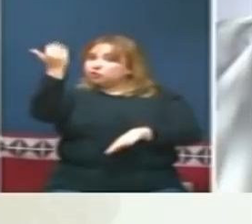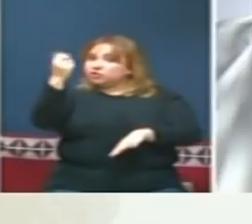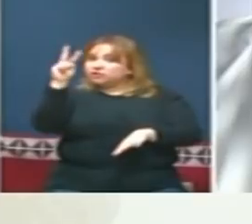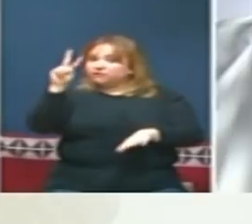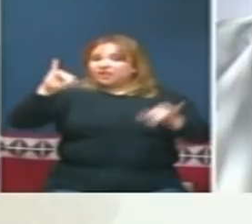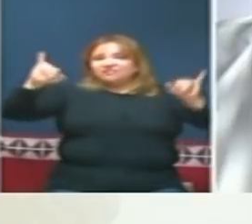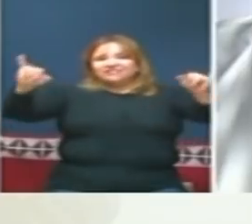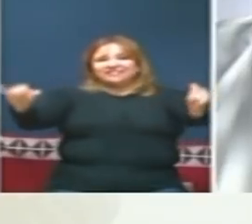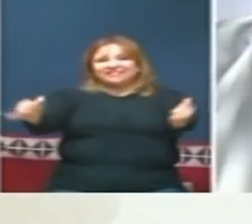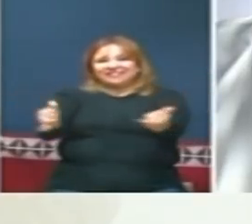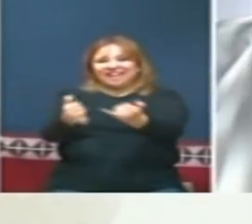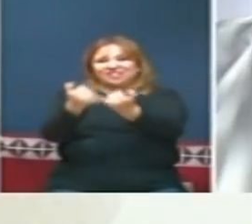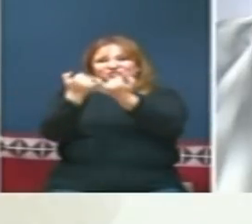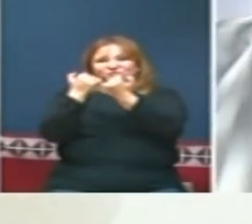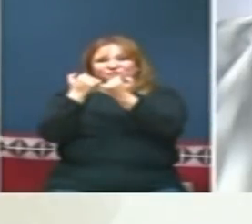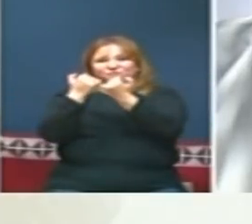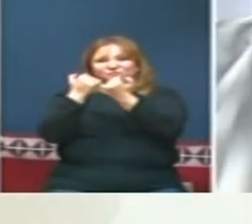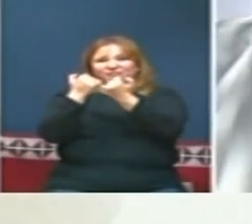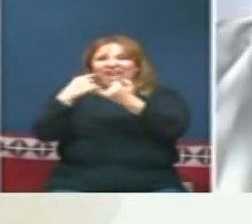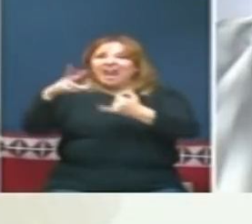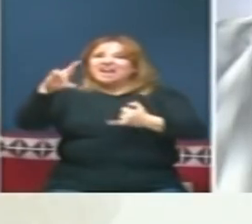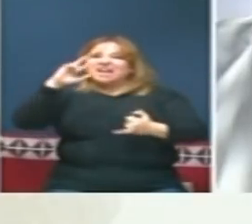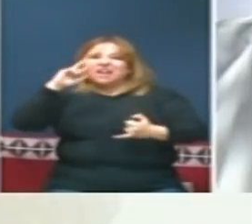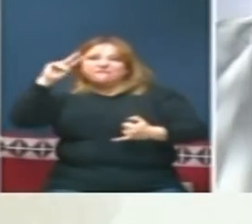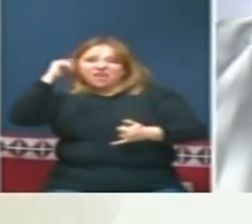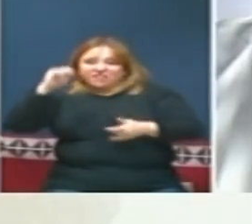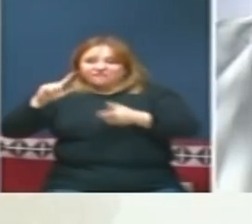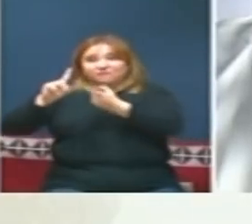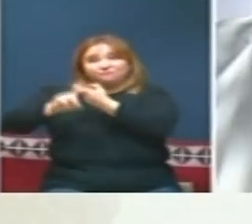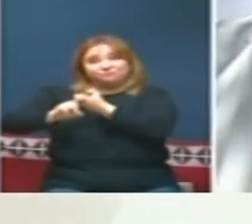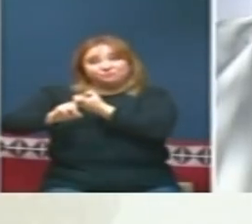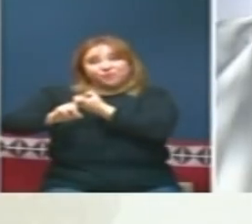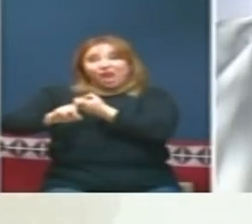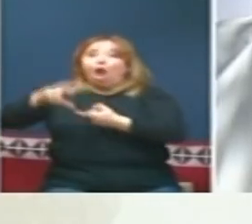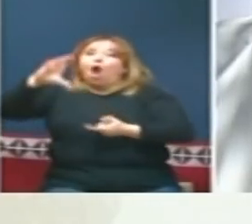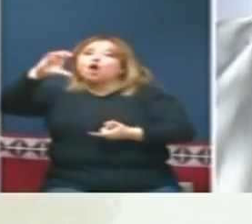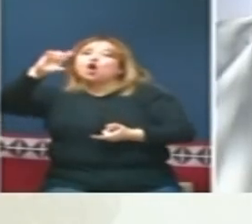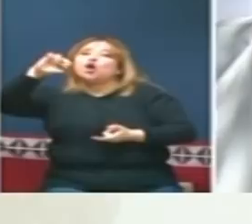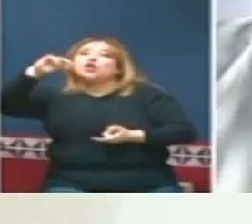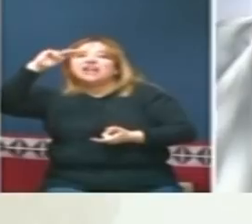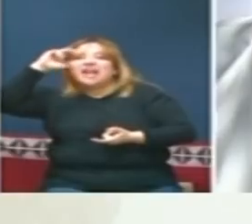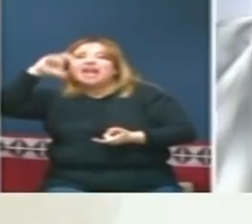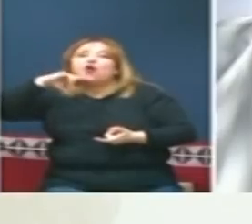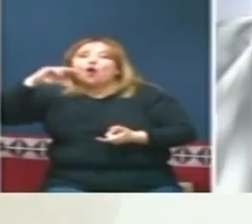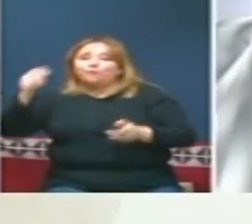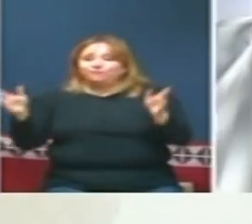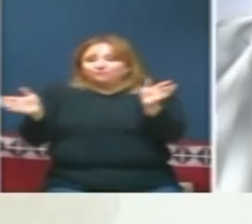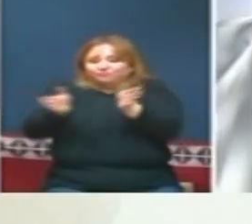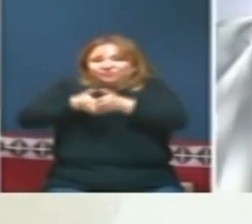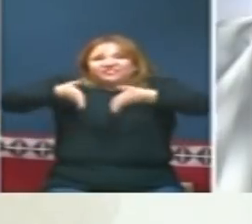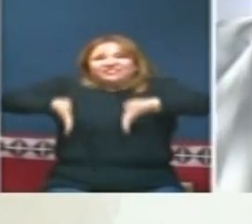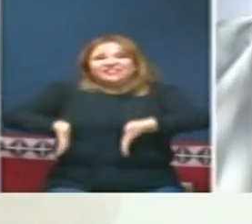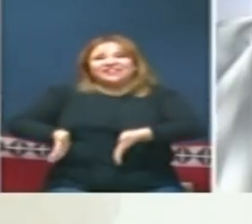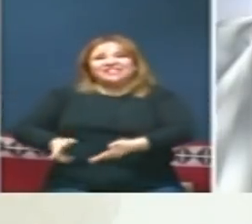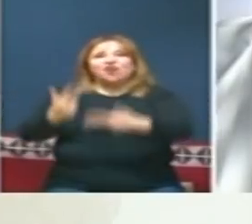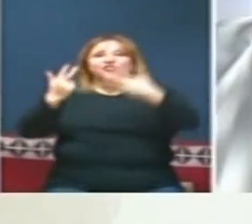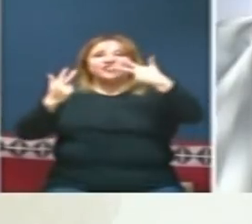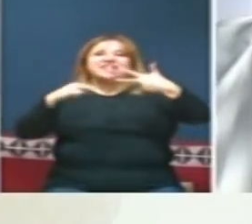en Rivadavia con Marta Ramona Cornejo y de esta unión nacieron